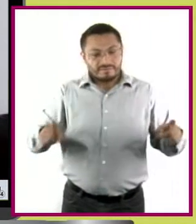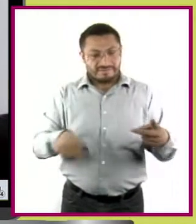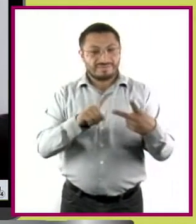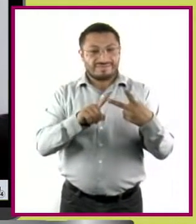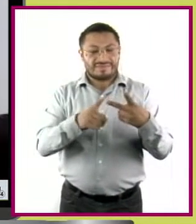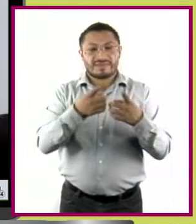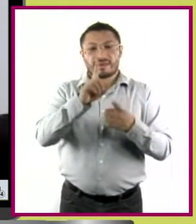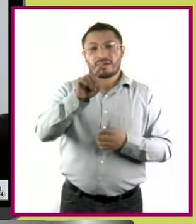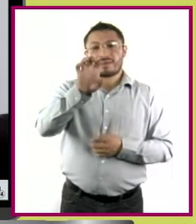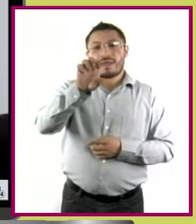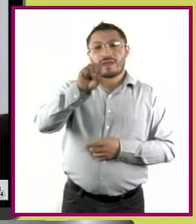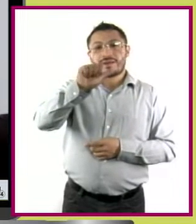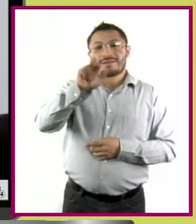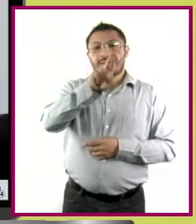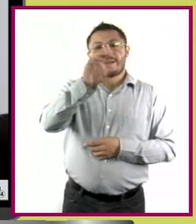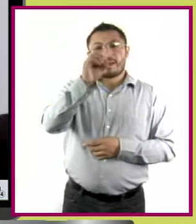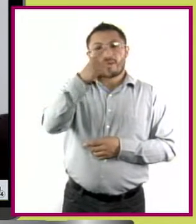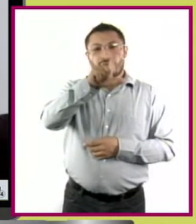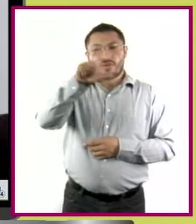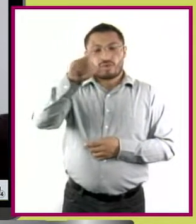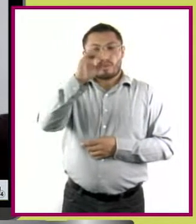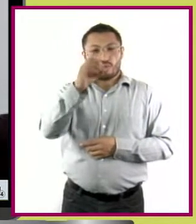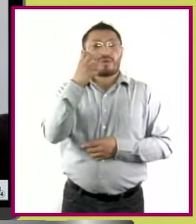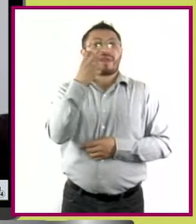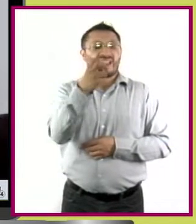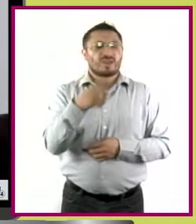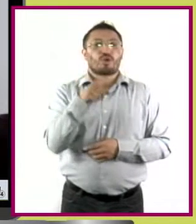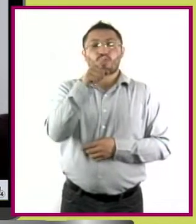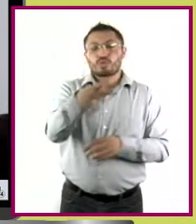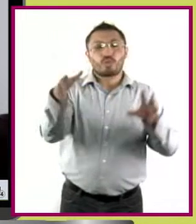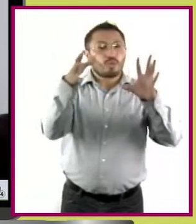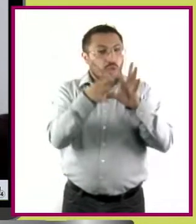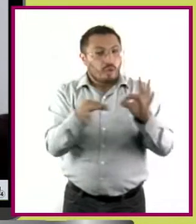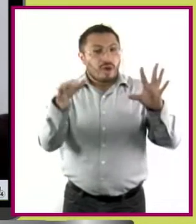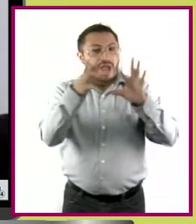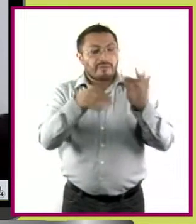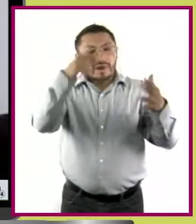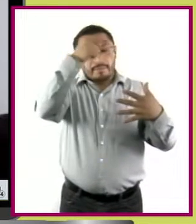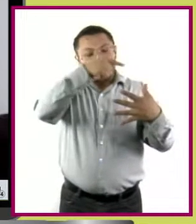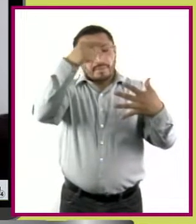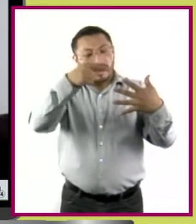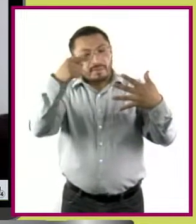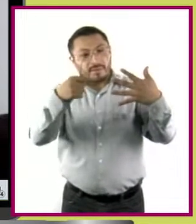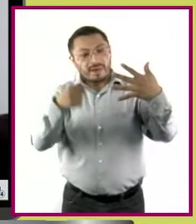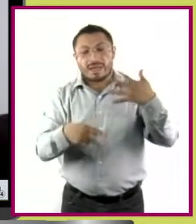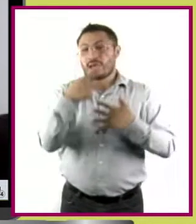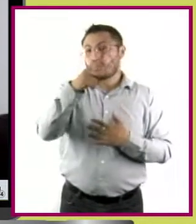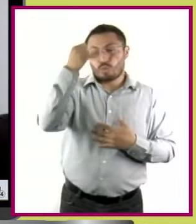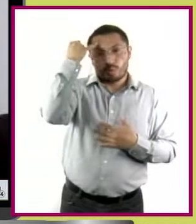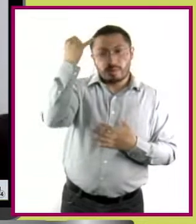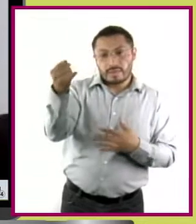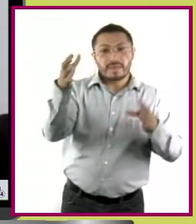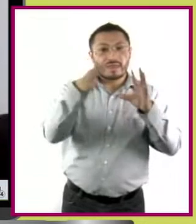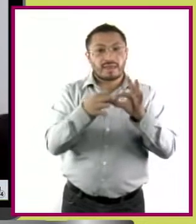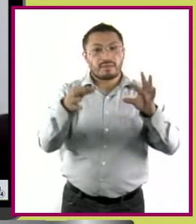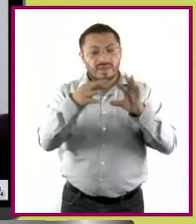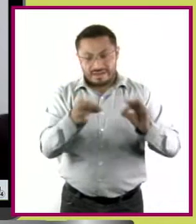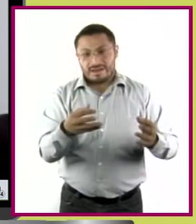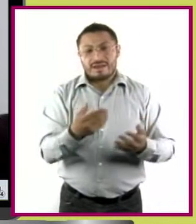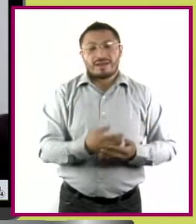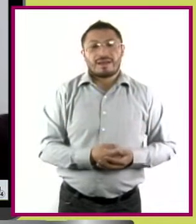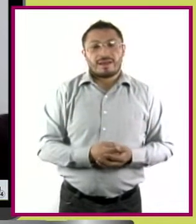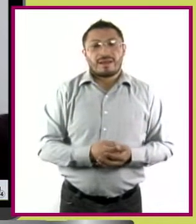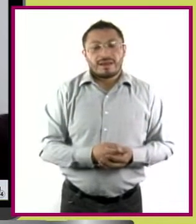como su nombre lo indica, vamos a desarrollar todos estos argumentos o ideas que hayan sido tomados